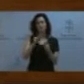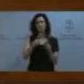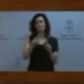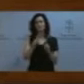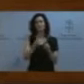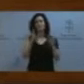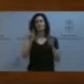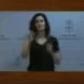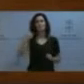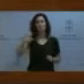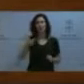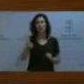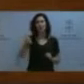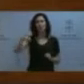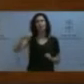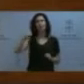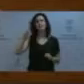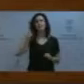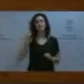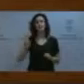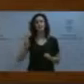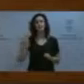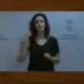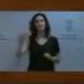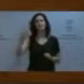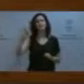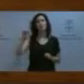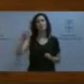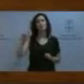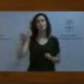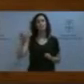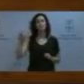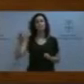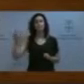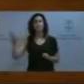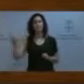Ponga, Amieva, Onís, Parres, incluso